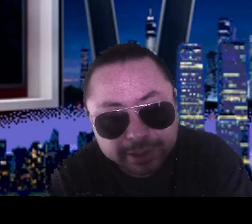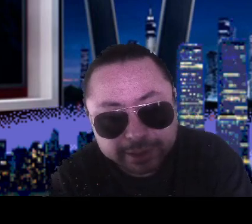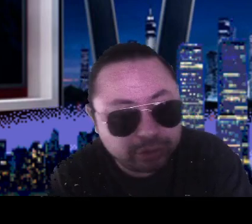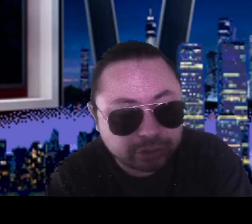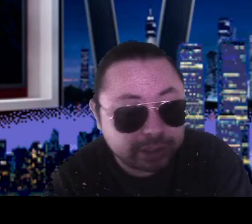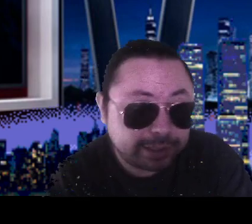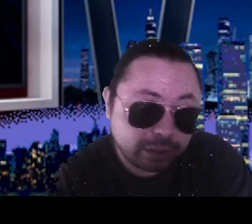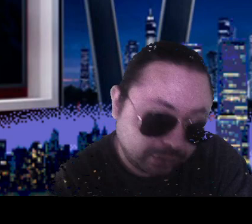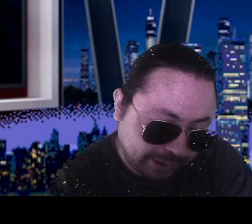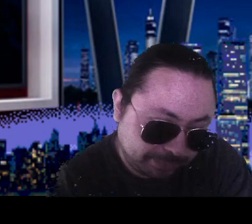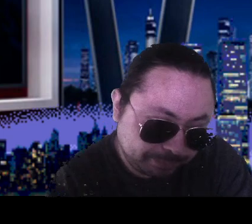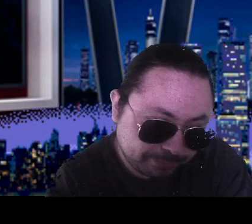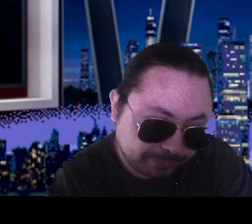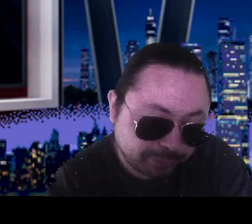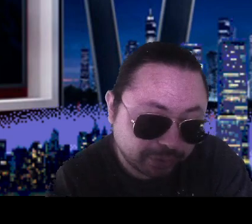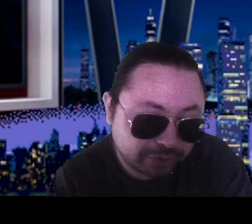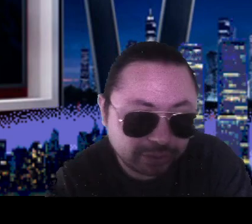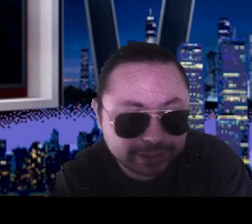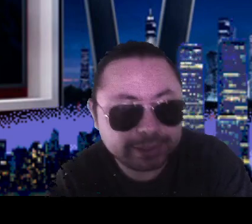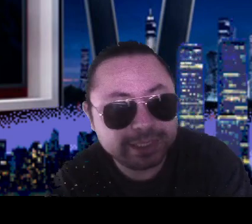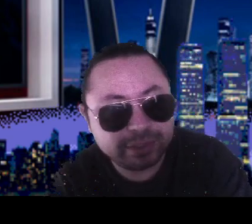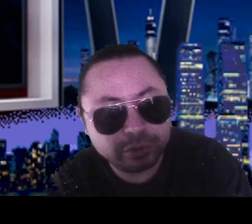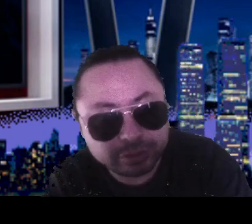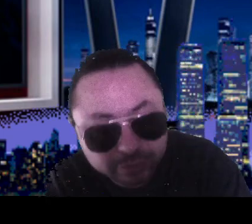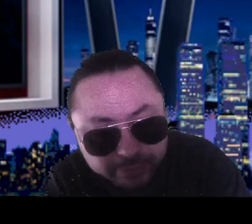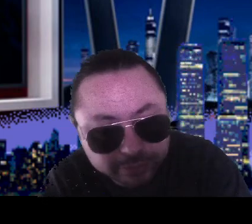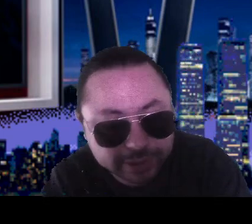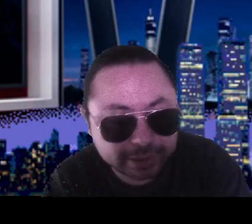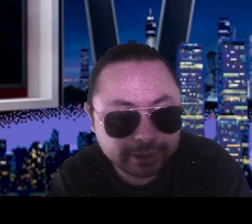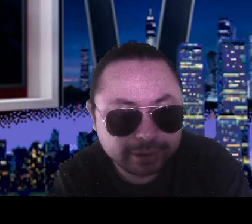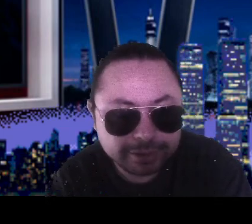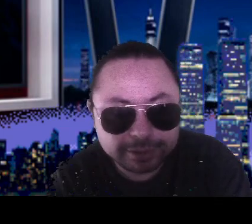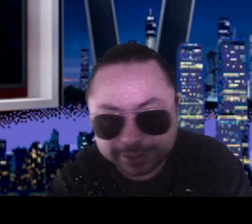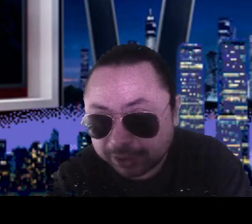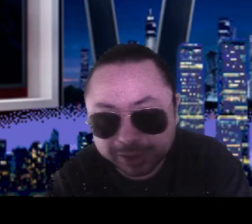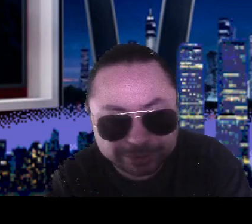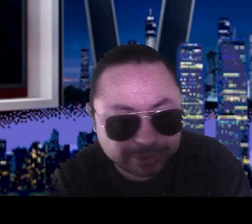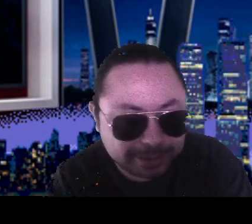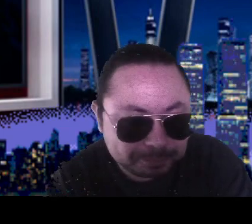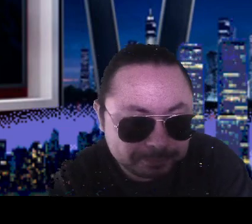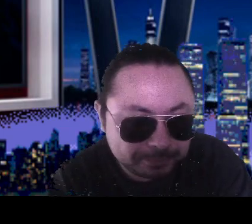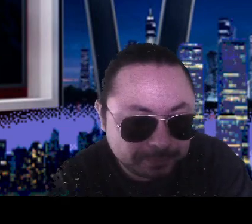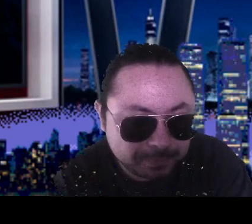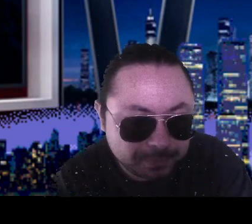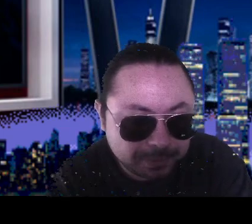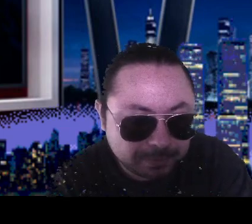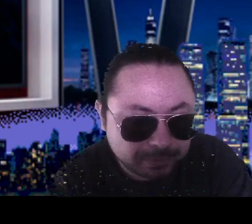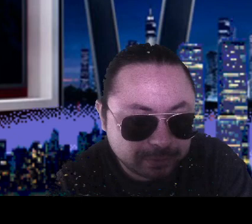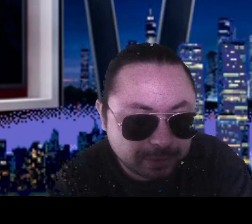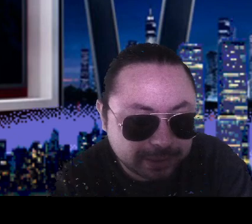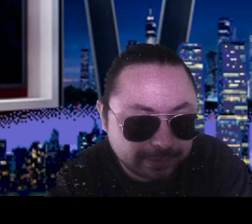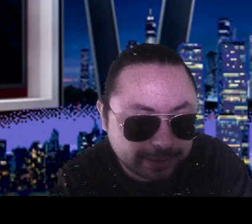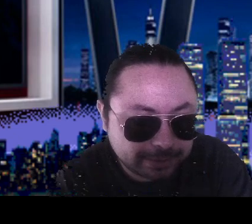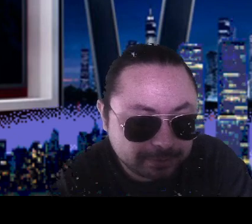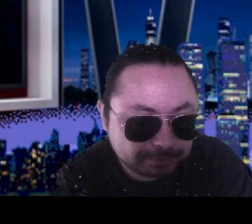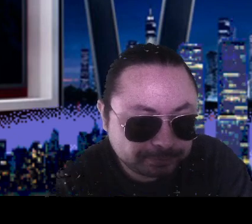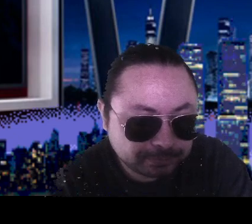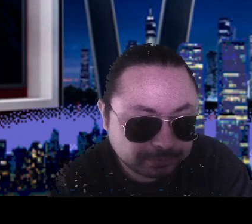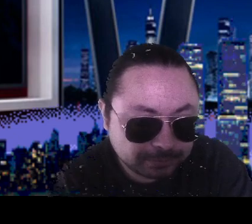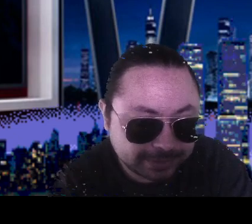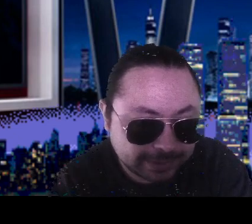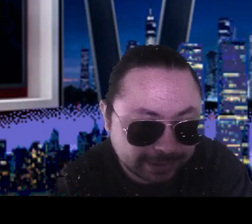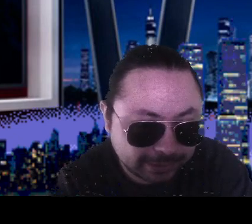y otra dice otra por eso le dicen 'el chimoltrufia de la de la 4 te probar vamos a ver esto